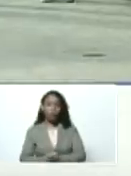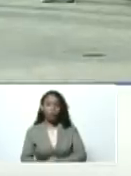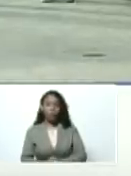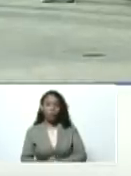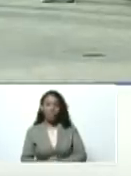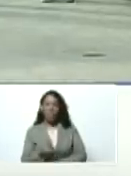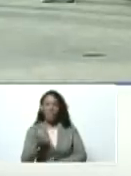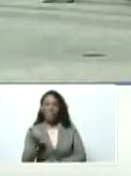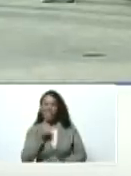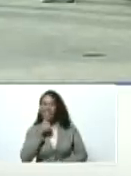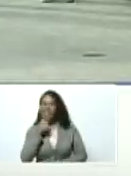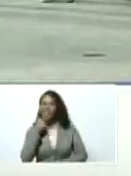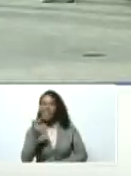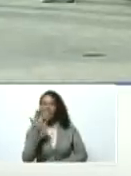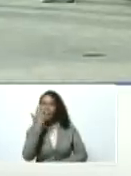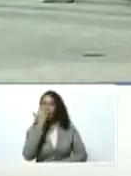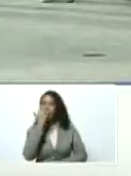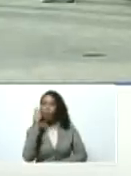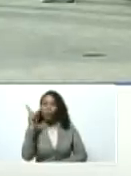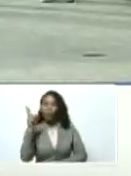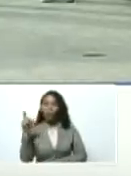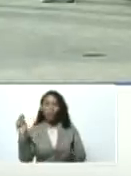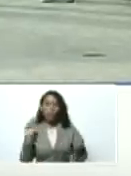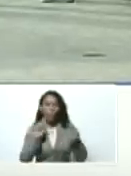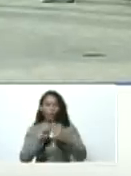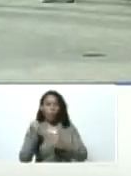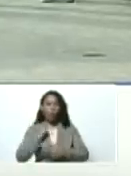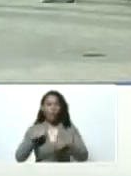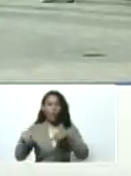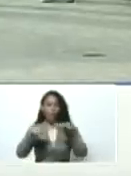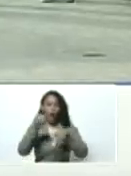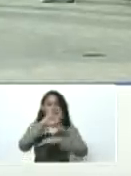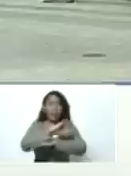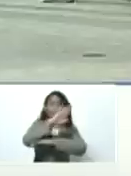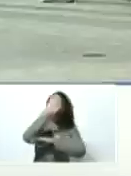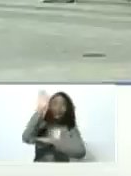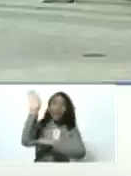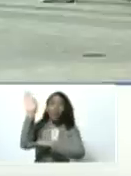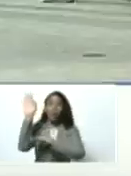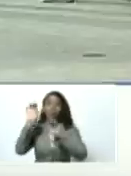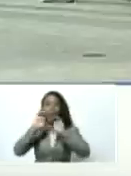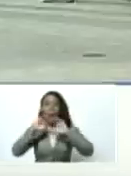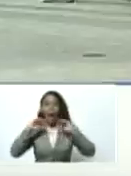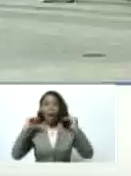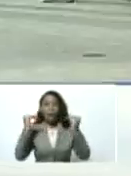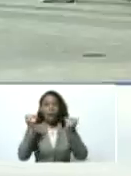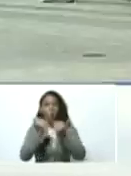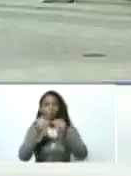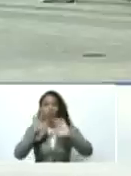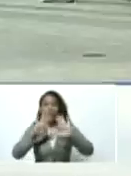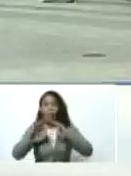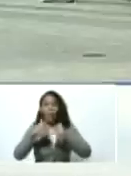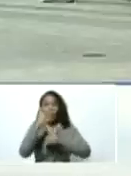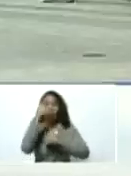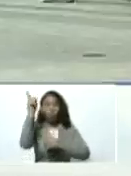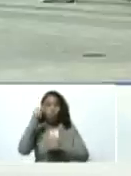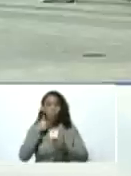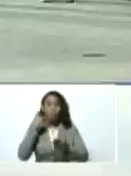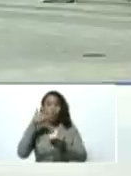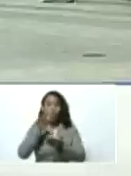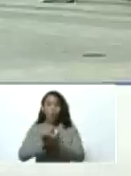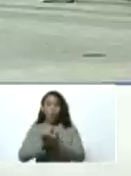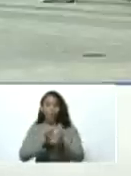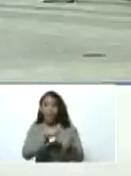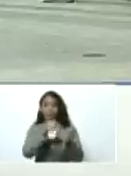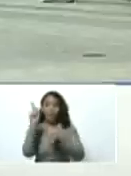¿Quién iba a decir, García Carneiro, donde te encuentres, García Carneiro, que el estadio, ya después de tu partida, iba a